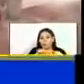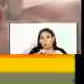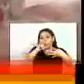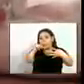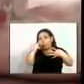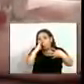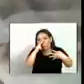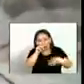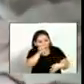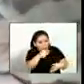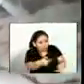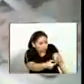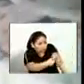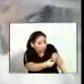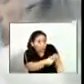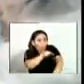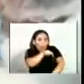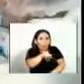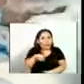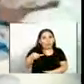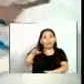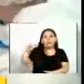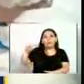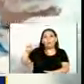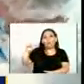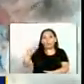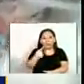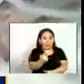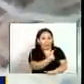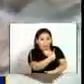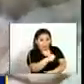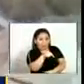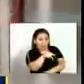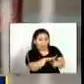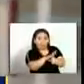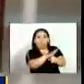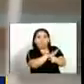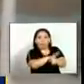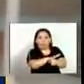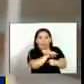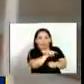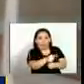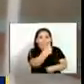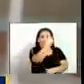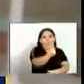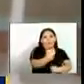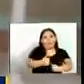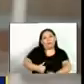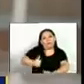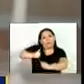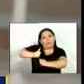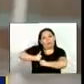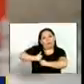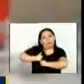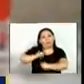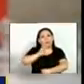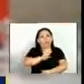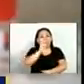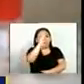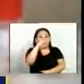un prestigioso hospital militar en Moscú con un grupo de voluntarios compuesto principalmente por militares rusos